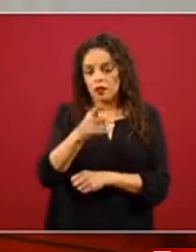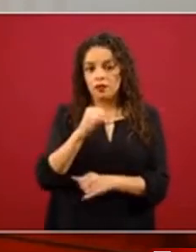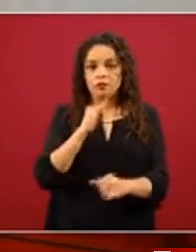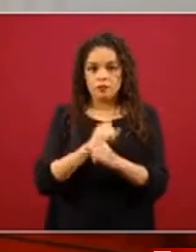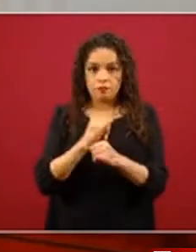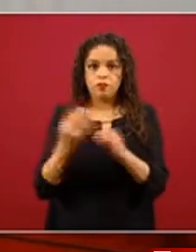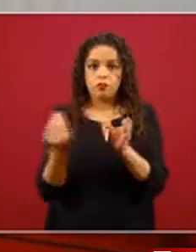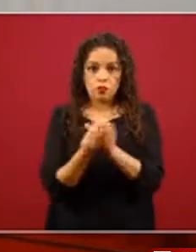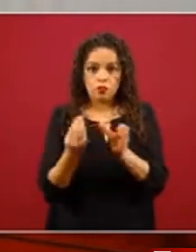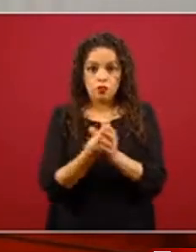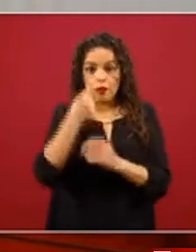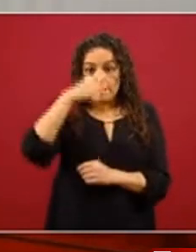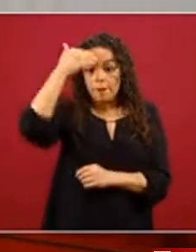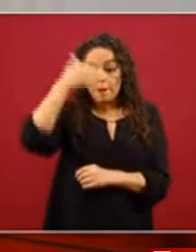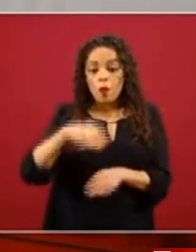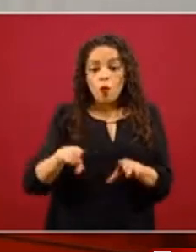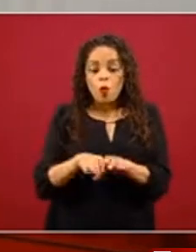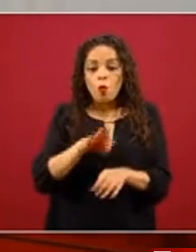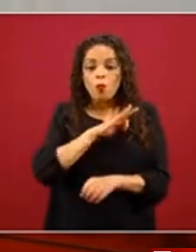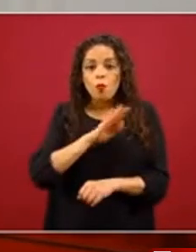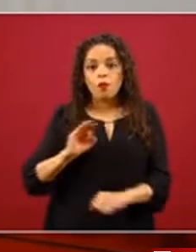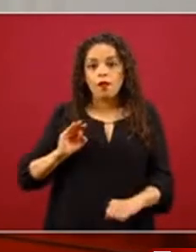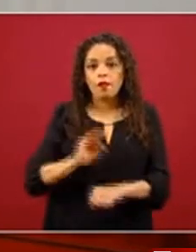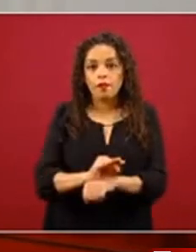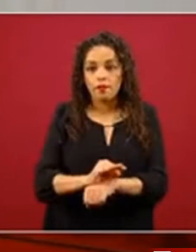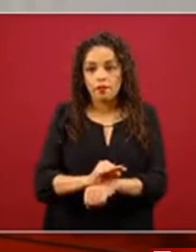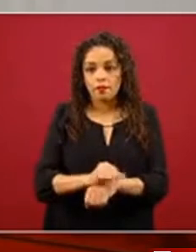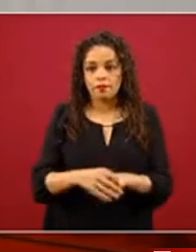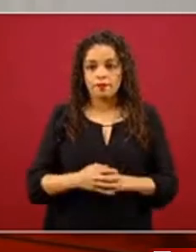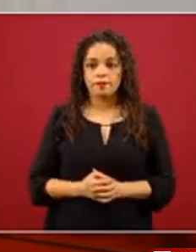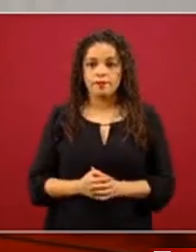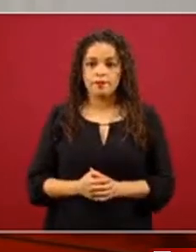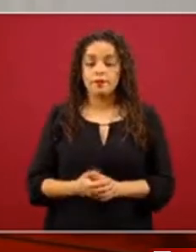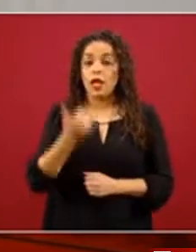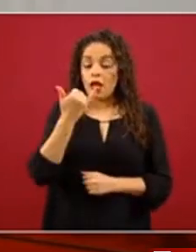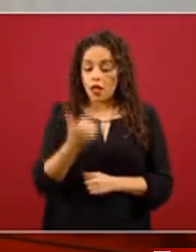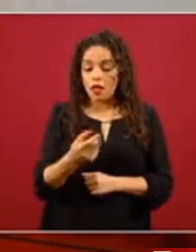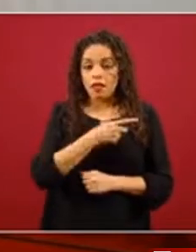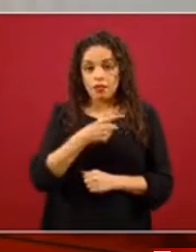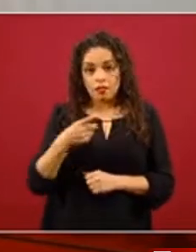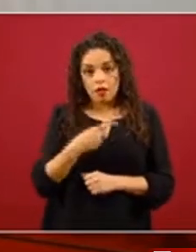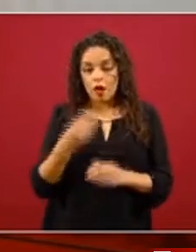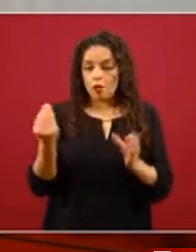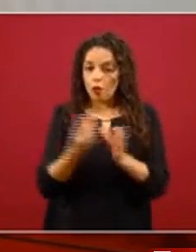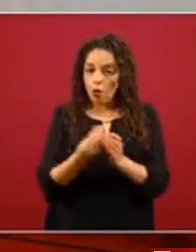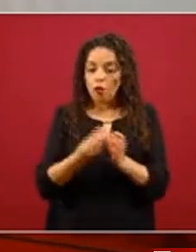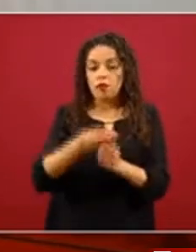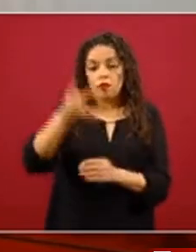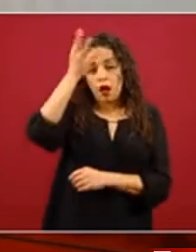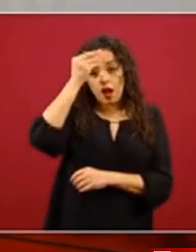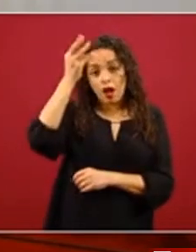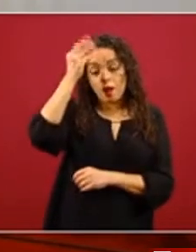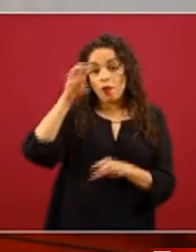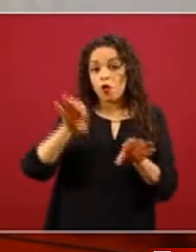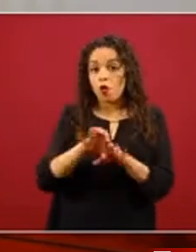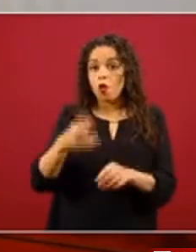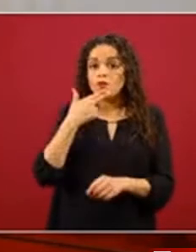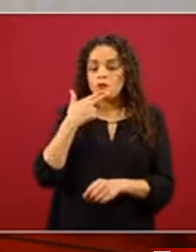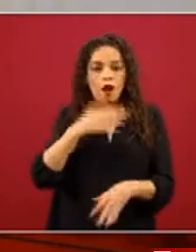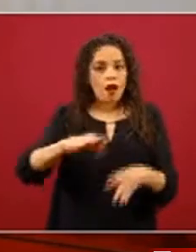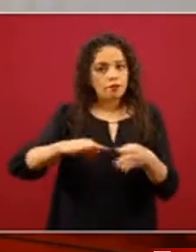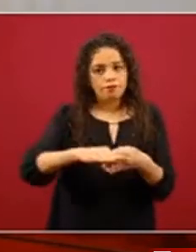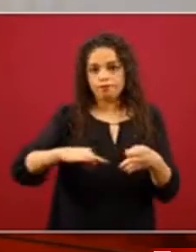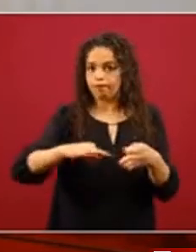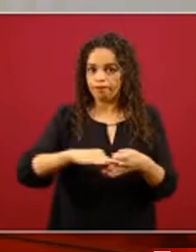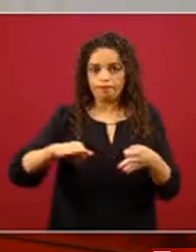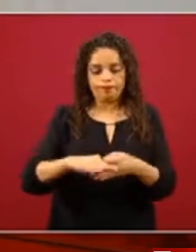protegerse y también tener esta capacitación continua. Si me pasas la siguiente, por favor. Y después tenemos